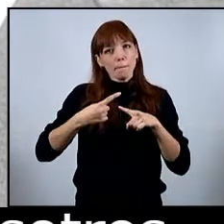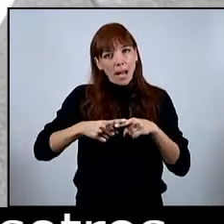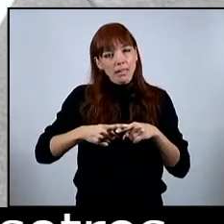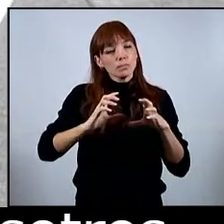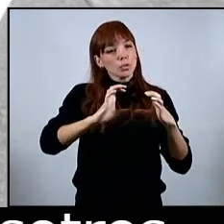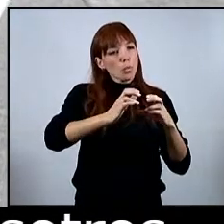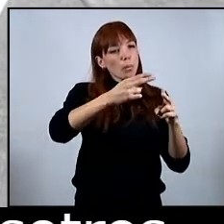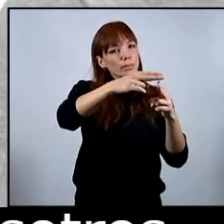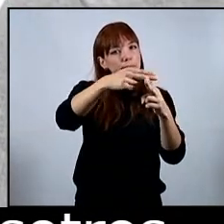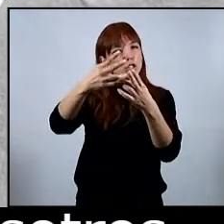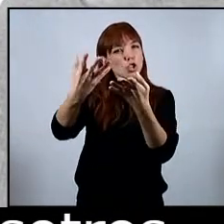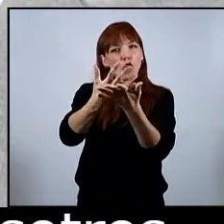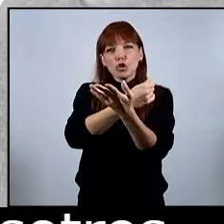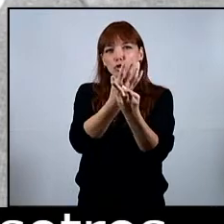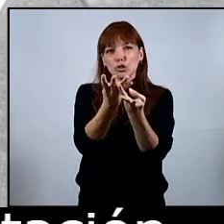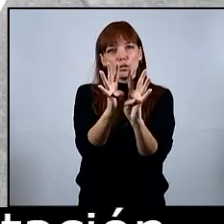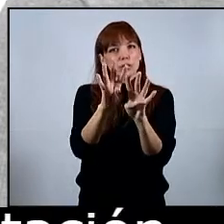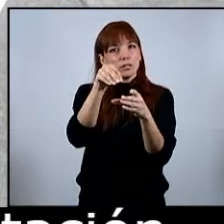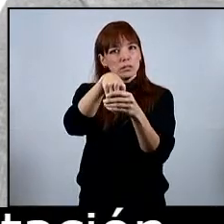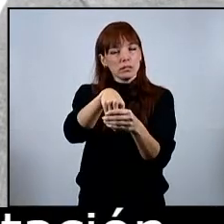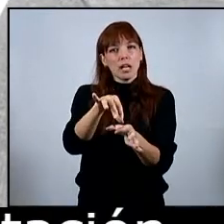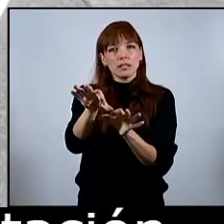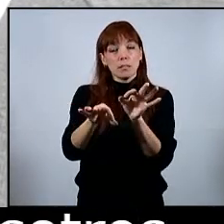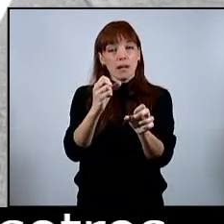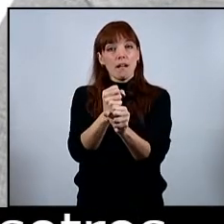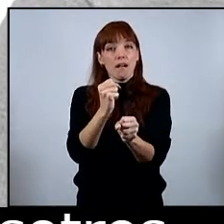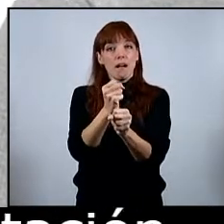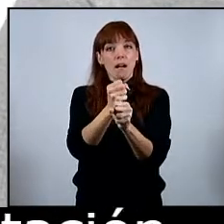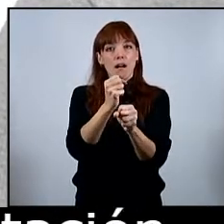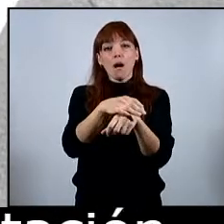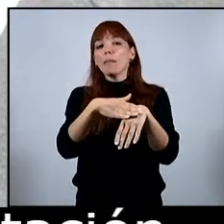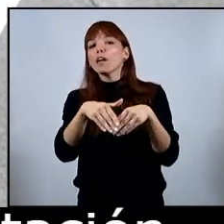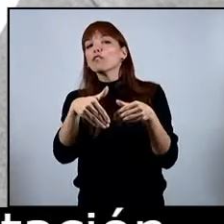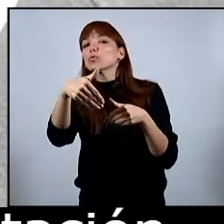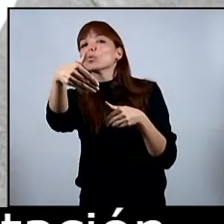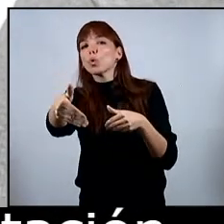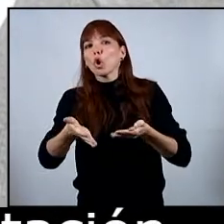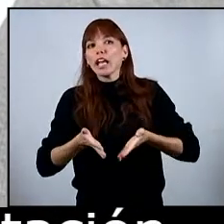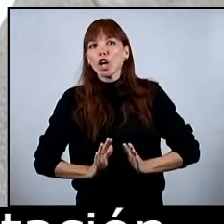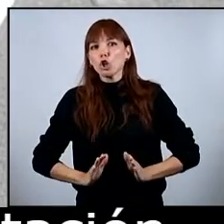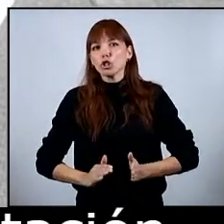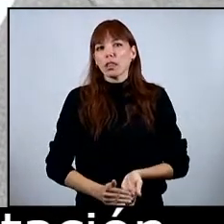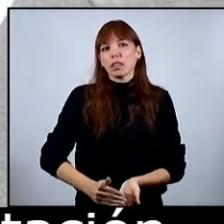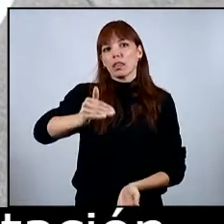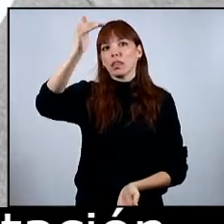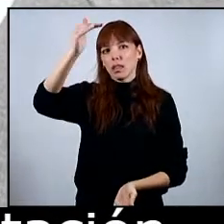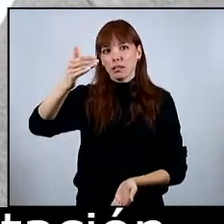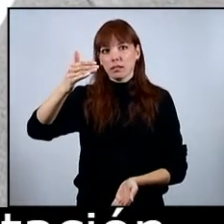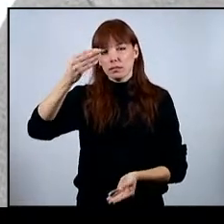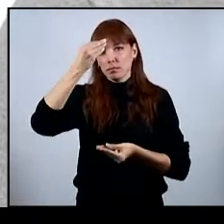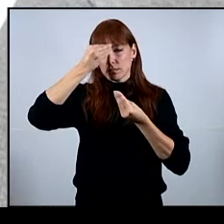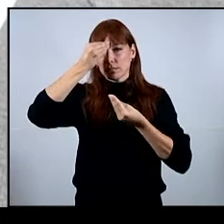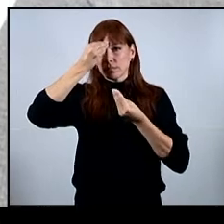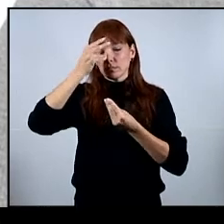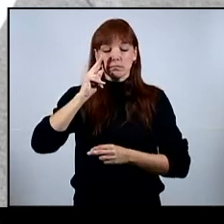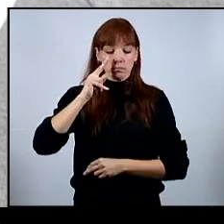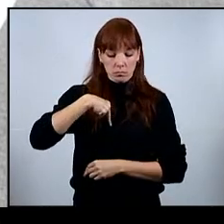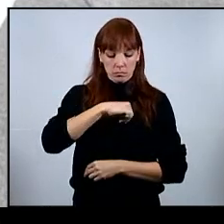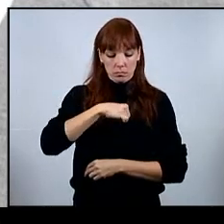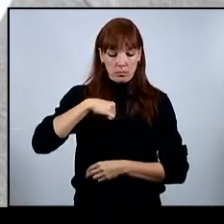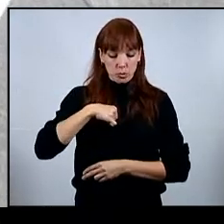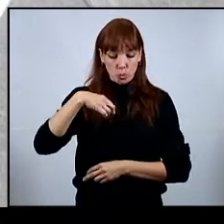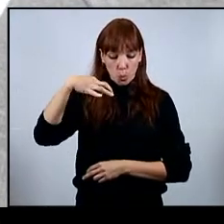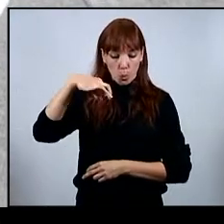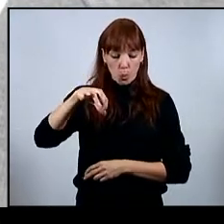representación en la Asamblea, y pensar a largo plazo y pensar en el futuro de nuestros hijos y no tener intereses partidistas y pensar